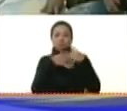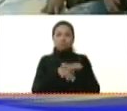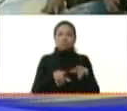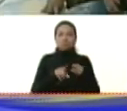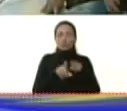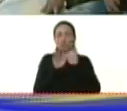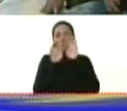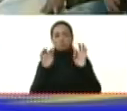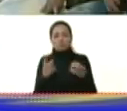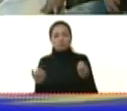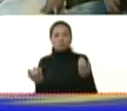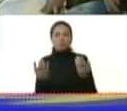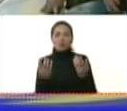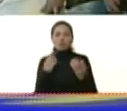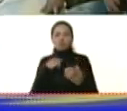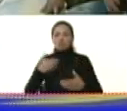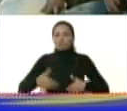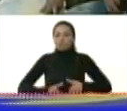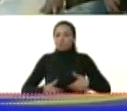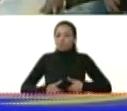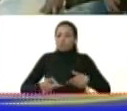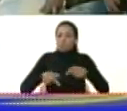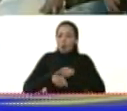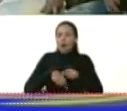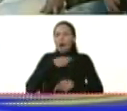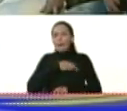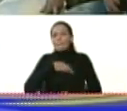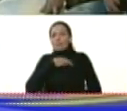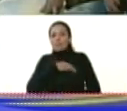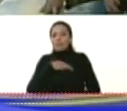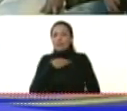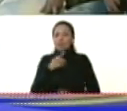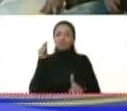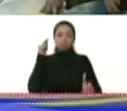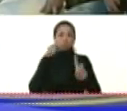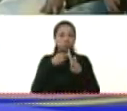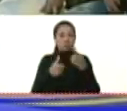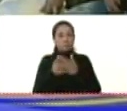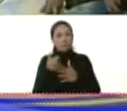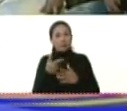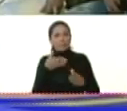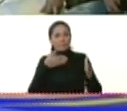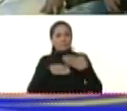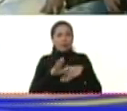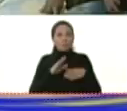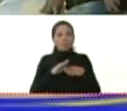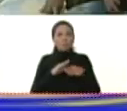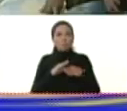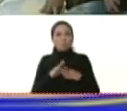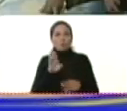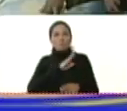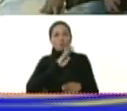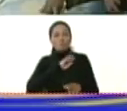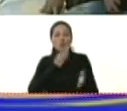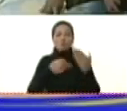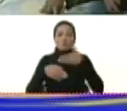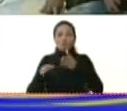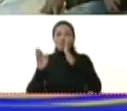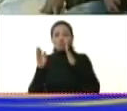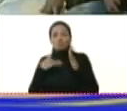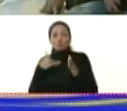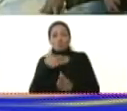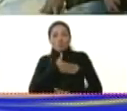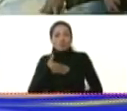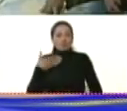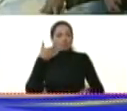más importante que le he insistido al ministro, una vez cumplida la meta, vamos a la autoconstrucción. Yo